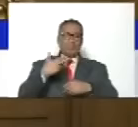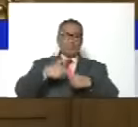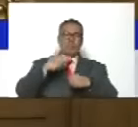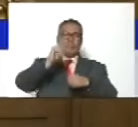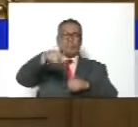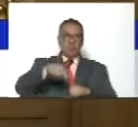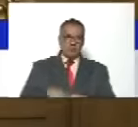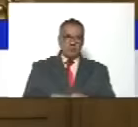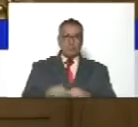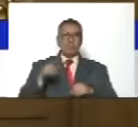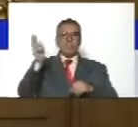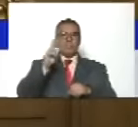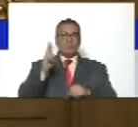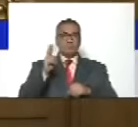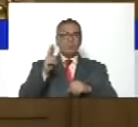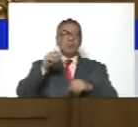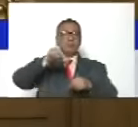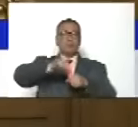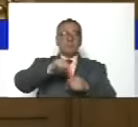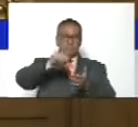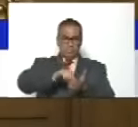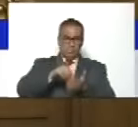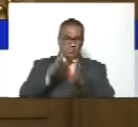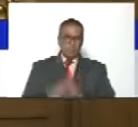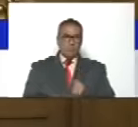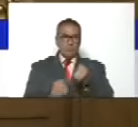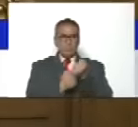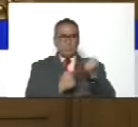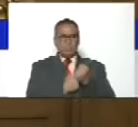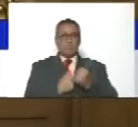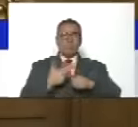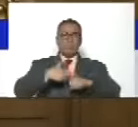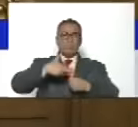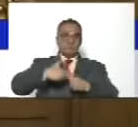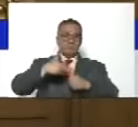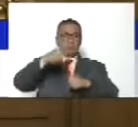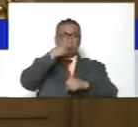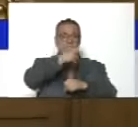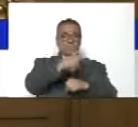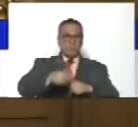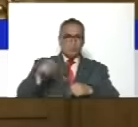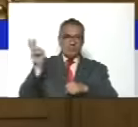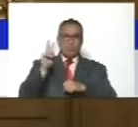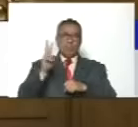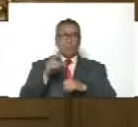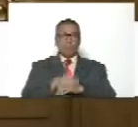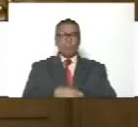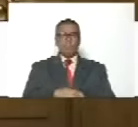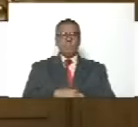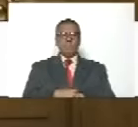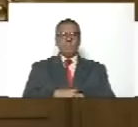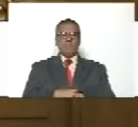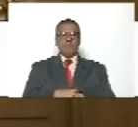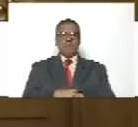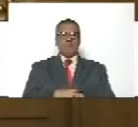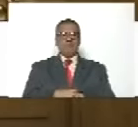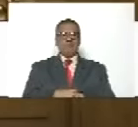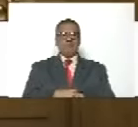combustible, también la República Islámica de Irán apoyó con combustible al pueblo de Venezuela.